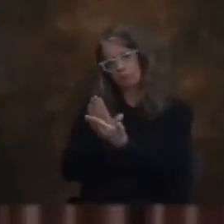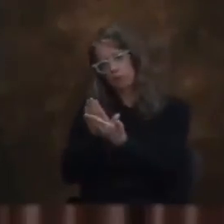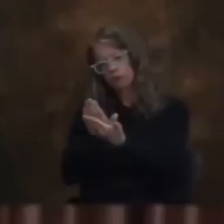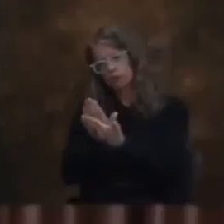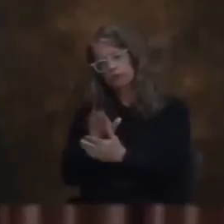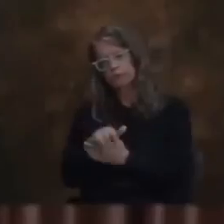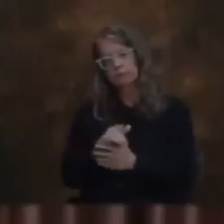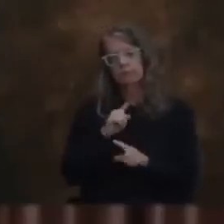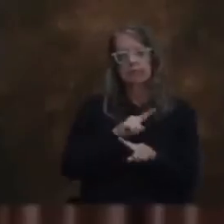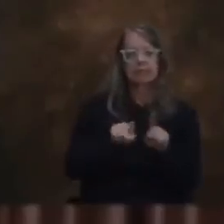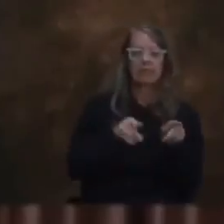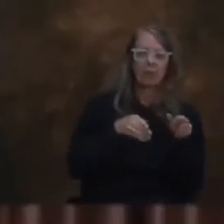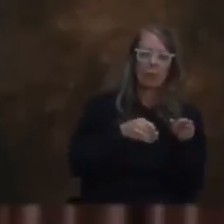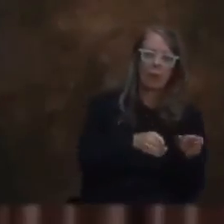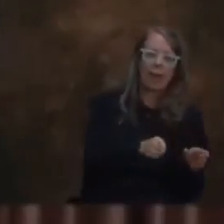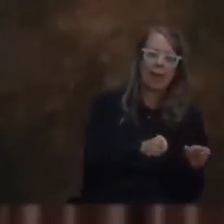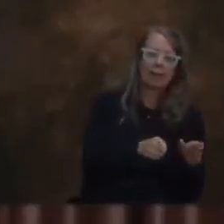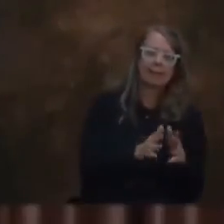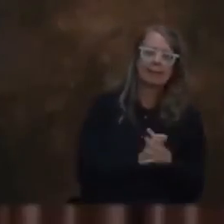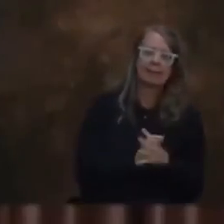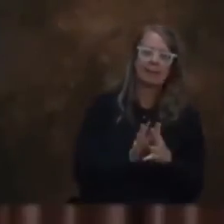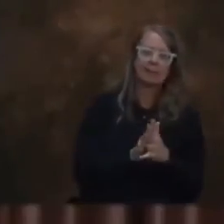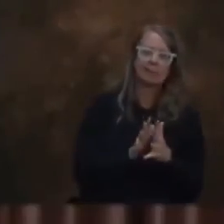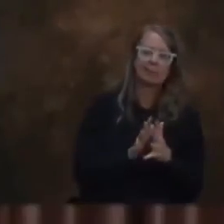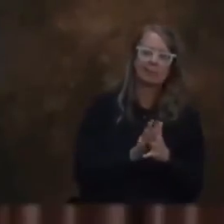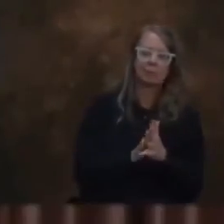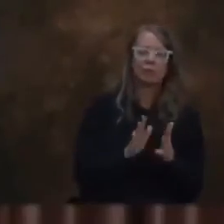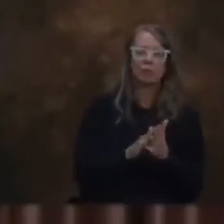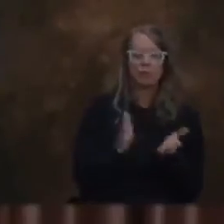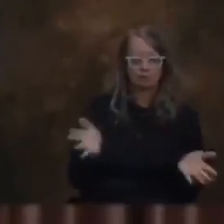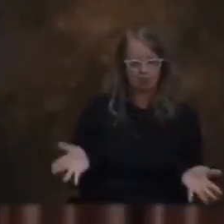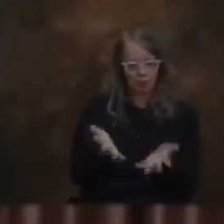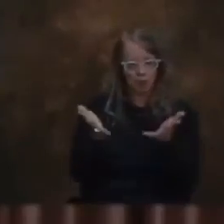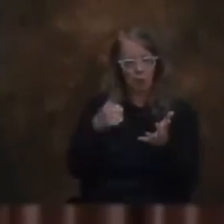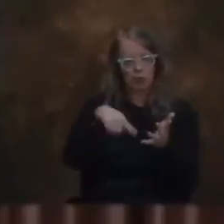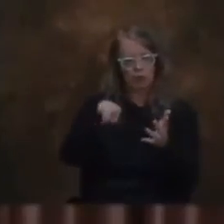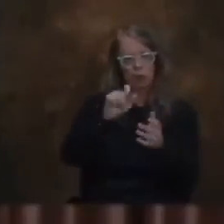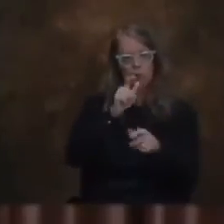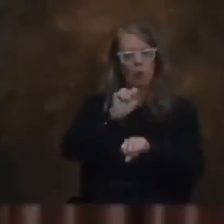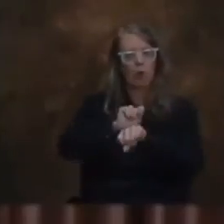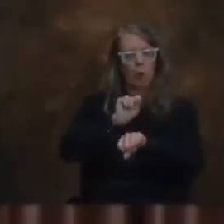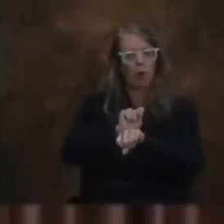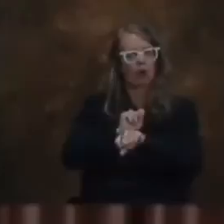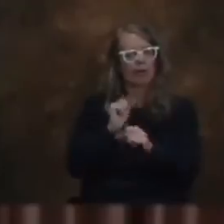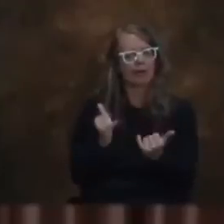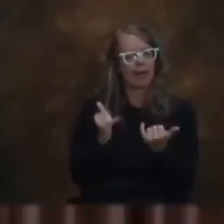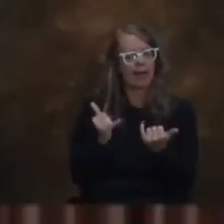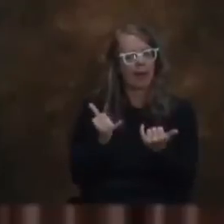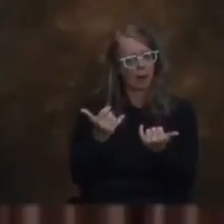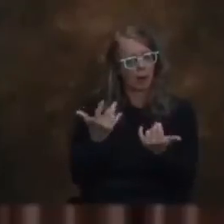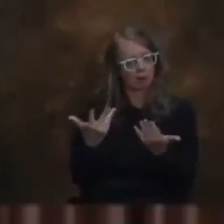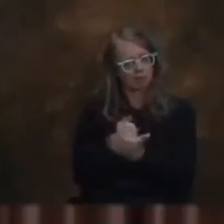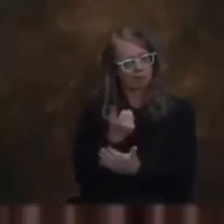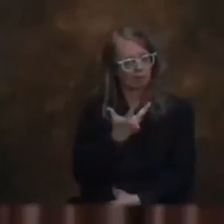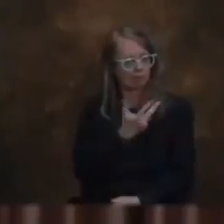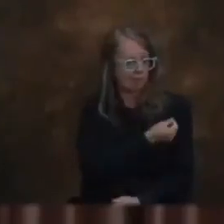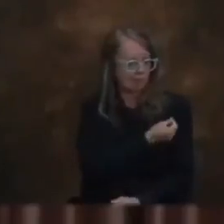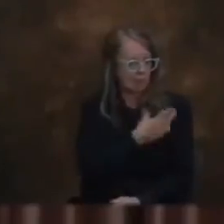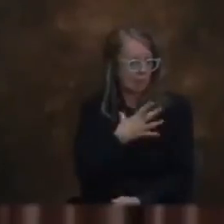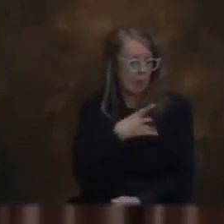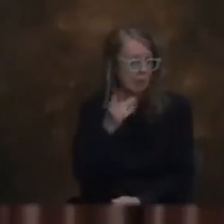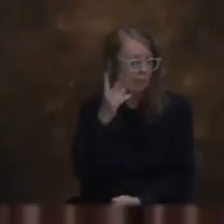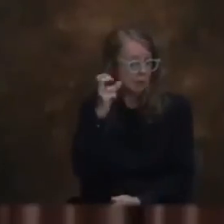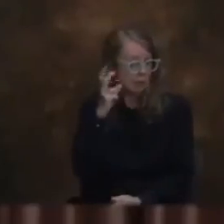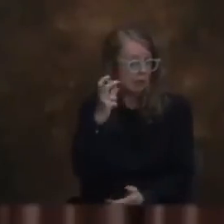para incrementar el número de empleados que han recibido la vacuna me gustaría escuchar más